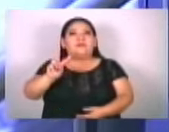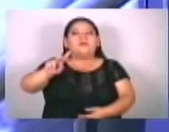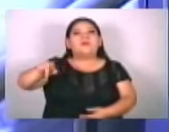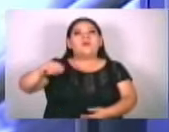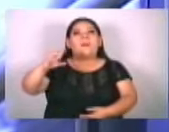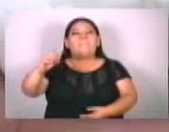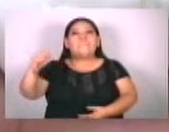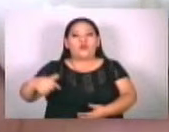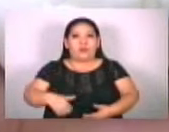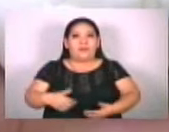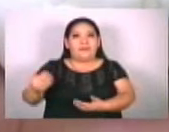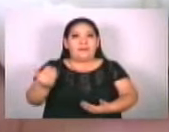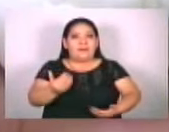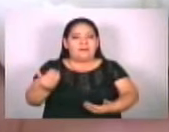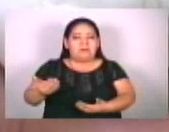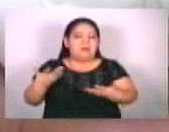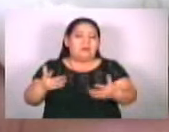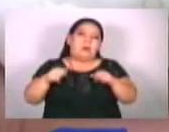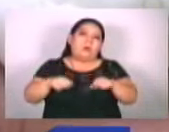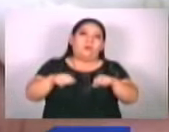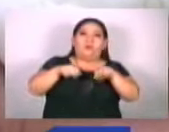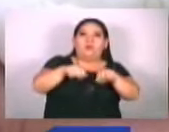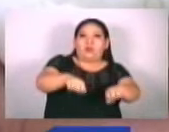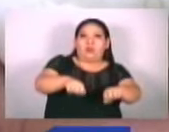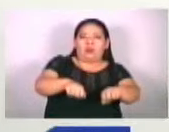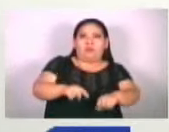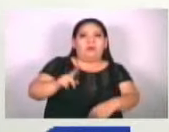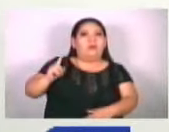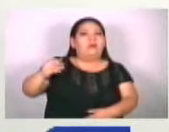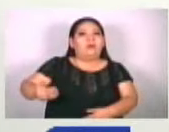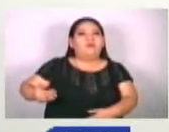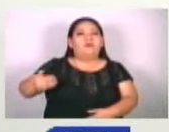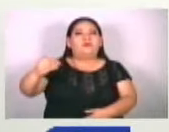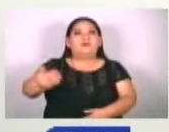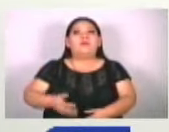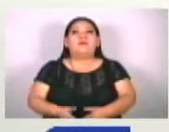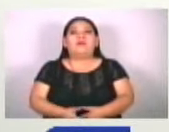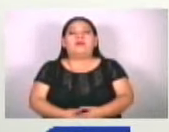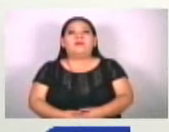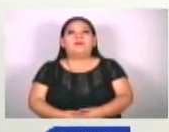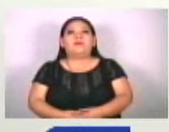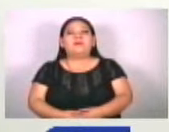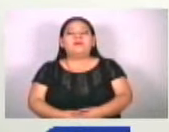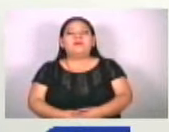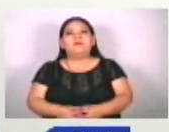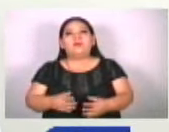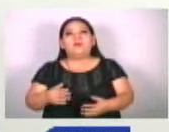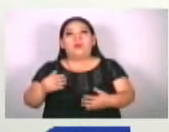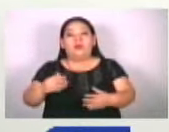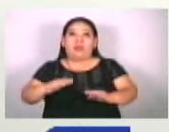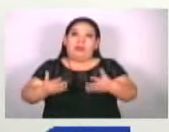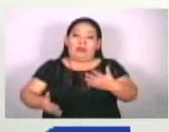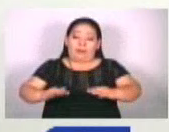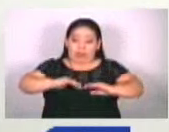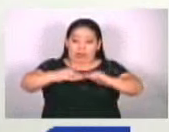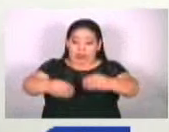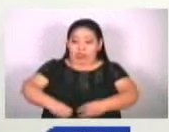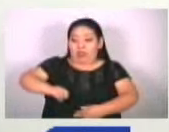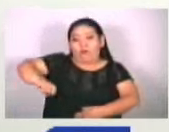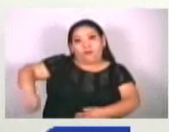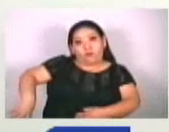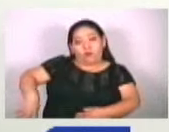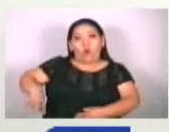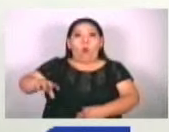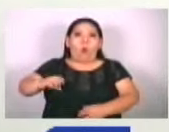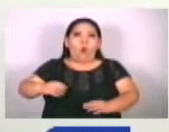de bebés mueren bajo esas circunstancias cada año. La pérdida, ya sea de un aborto o de un embarazo